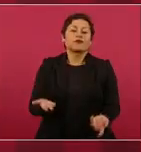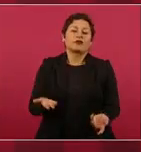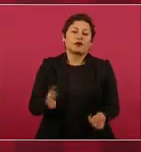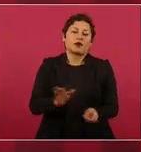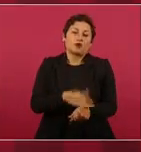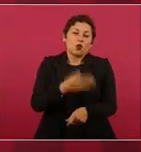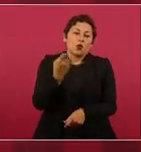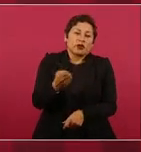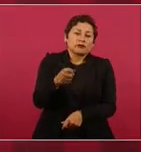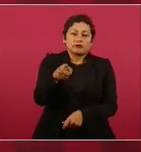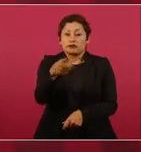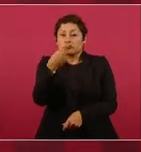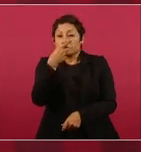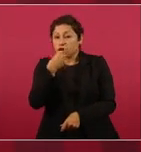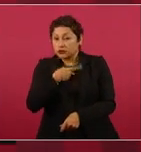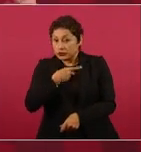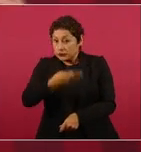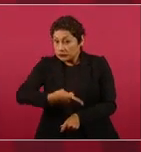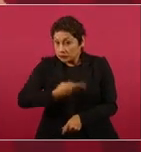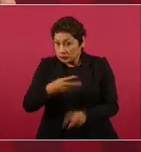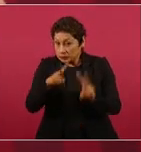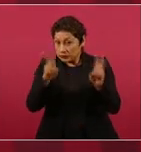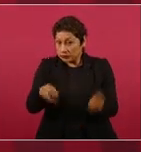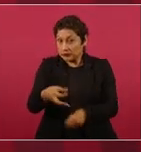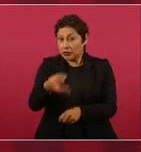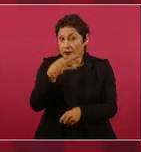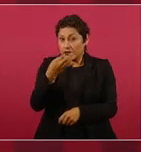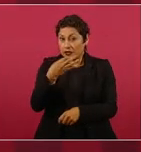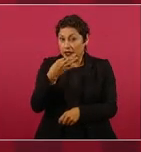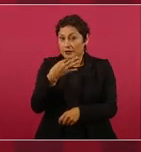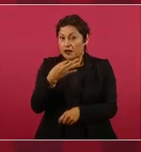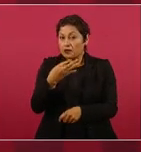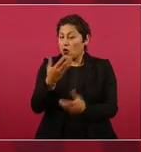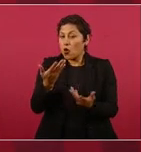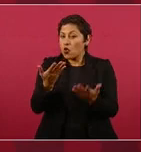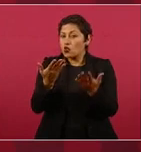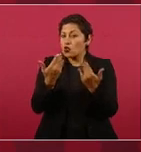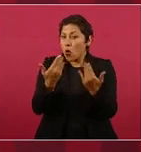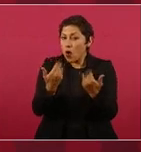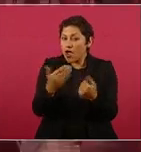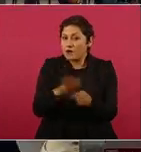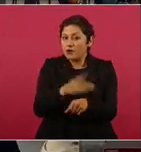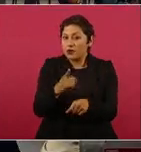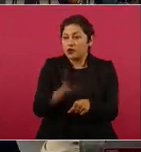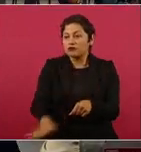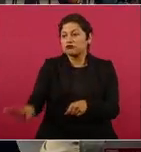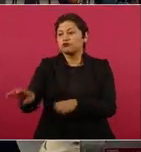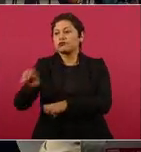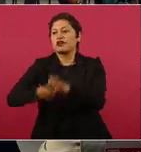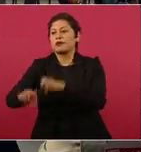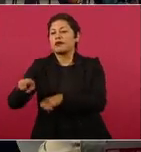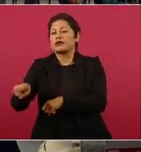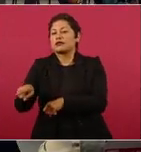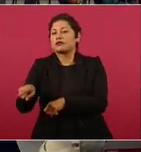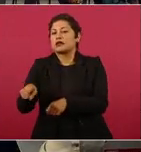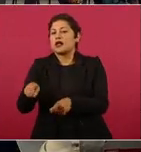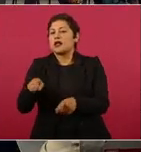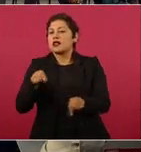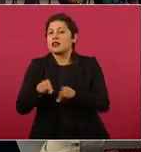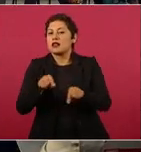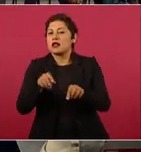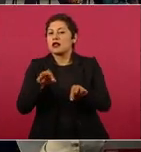que usted pregunta haya un grupo de interés que esté inquieto porque no se le asignó una compra que